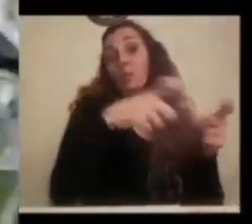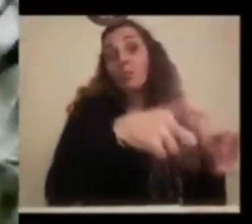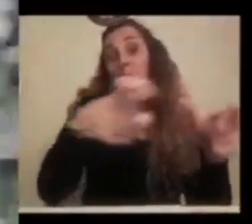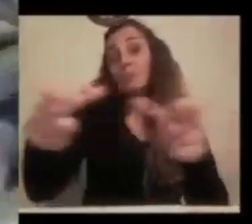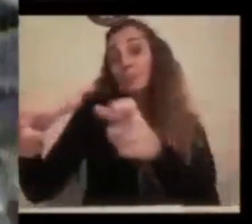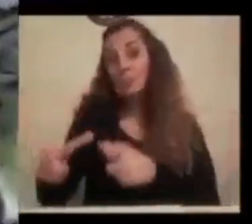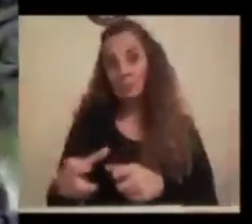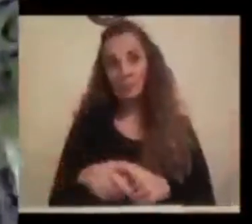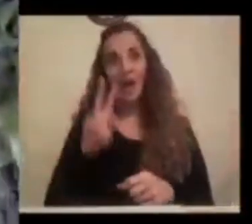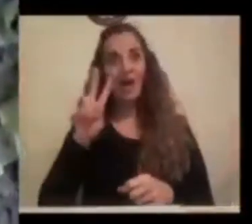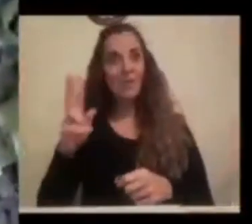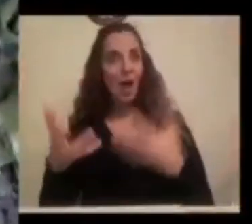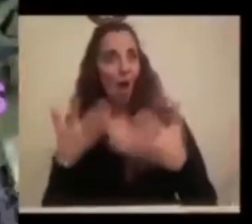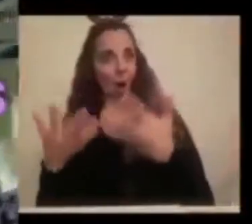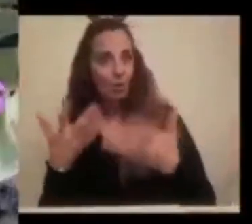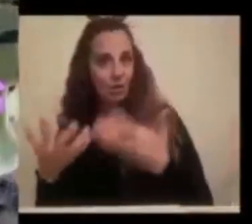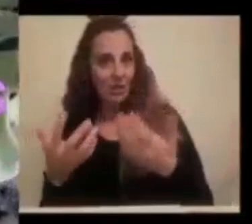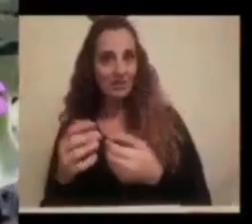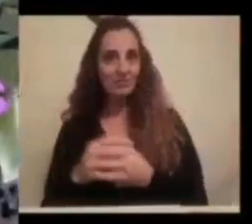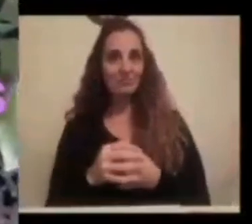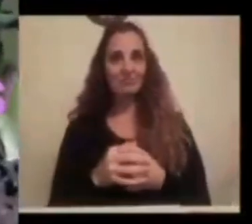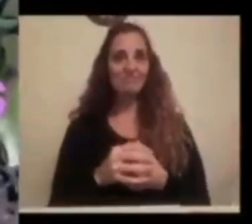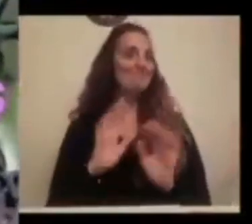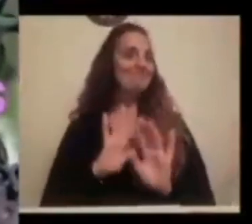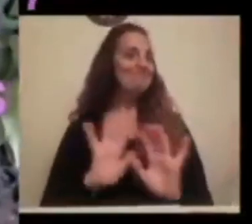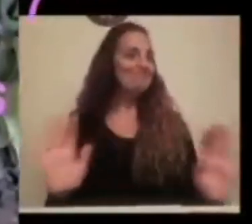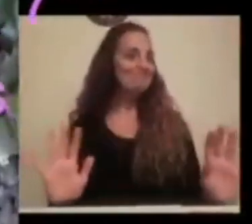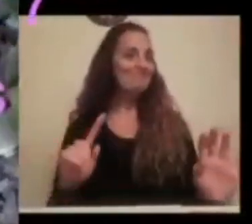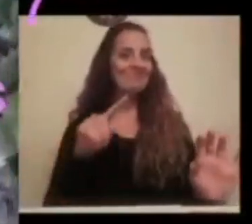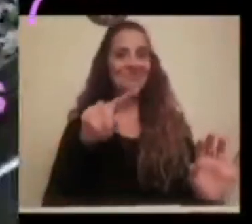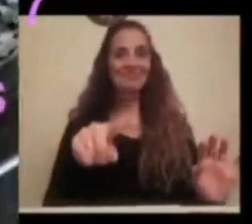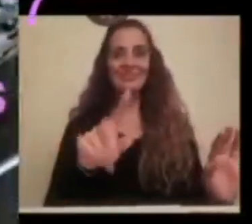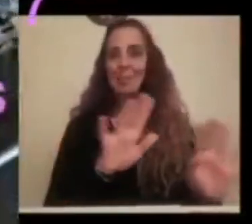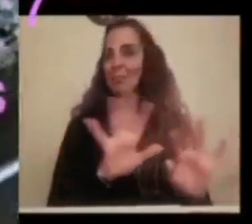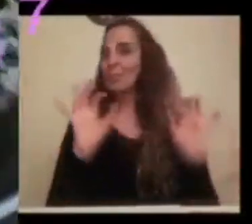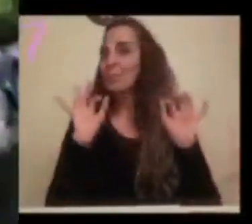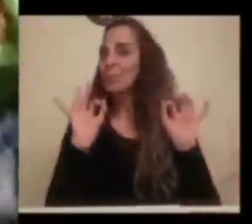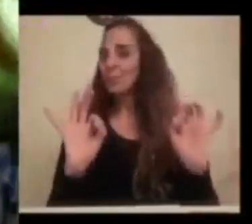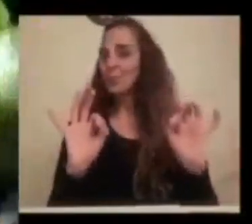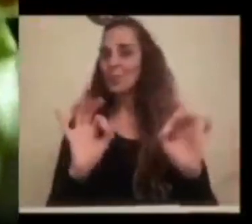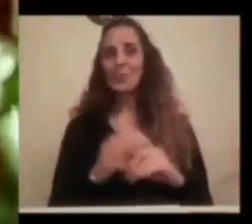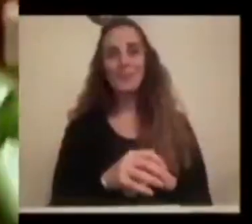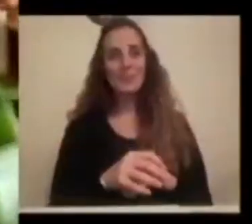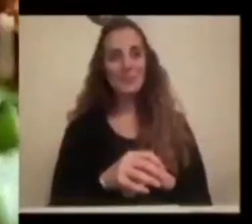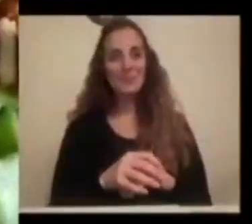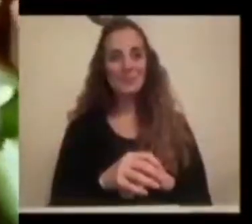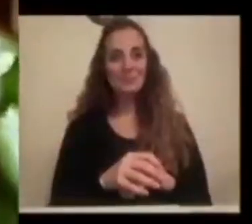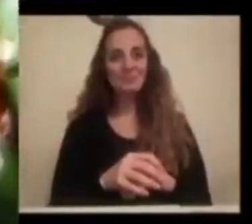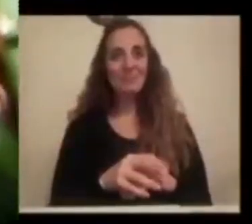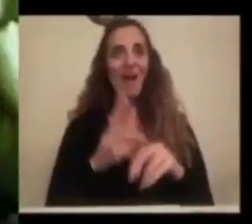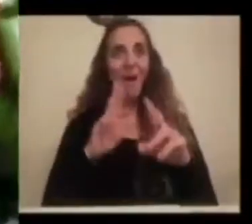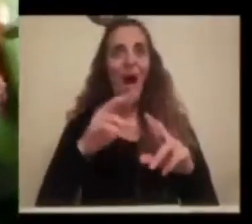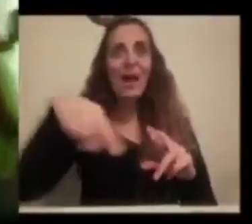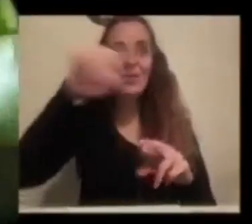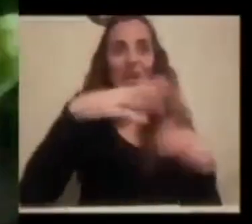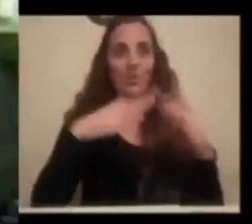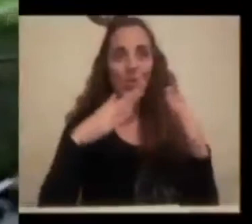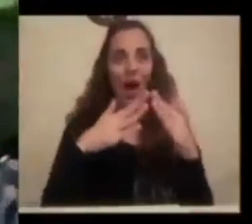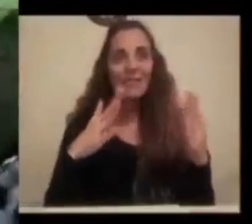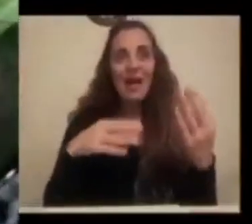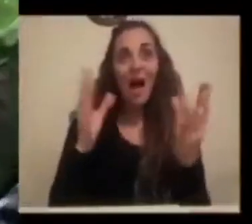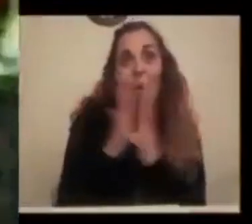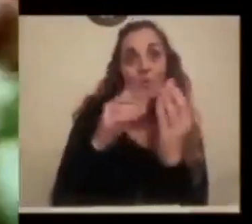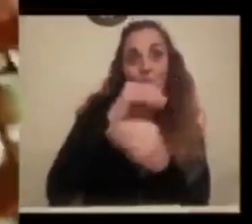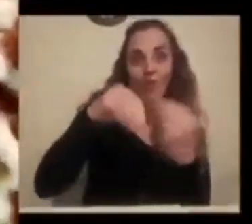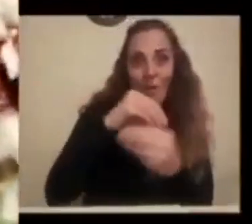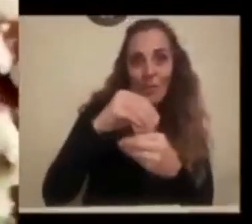Bien, ahora los voy a cocinar. Y les muestro el plato terminado. Bueno, miren, acá está, chicos, el plato terminado.